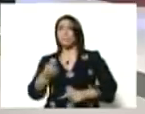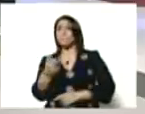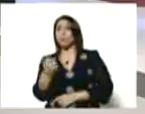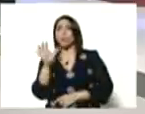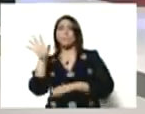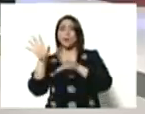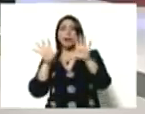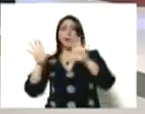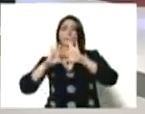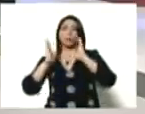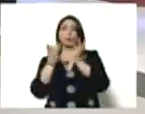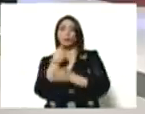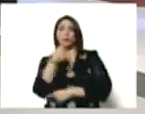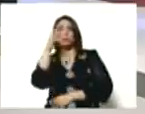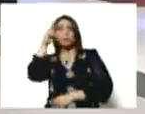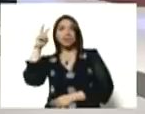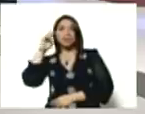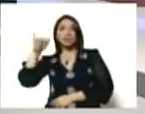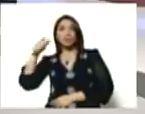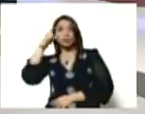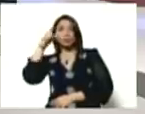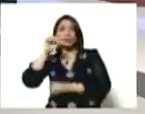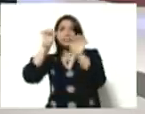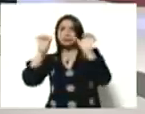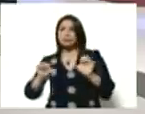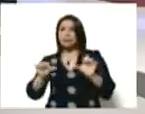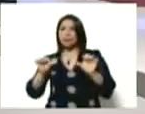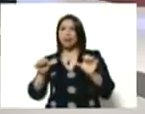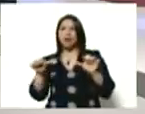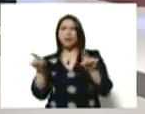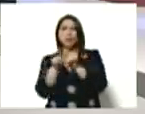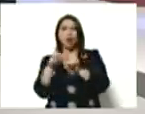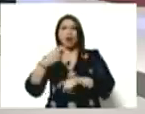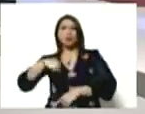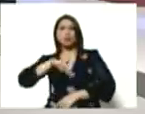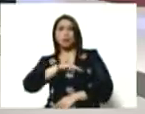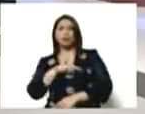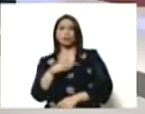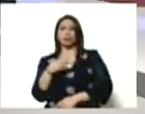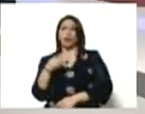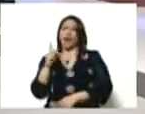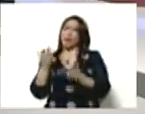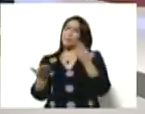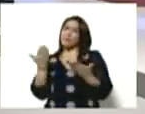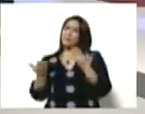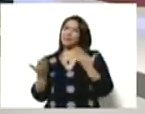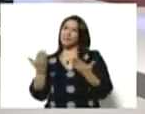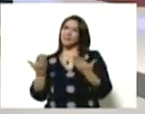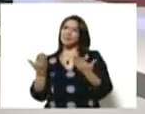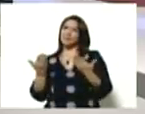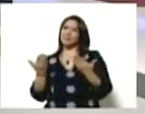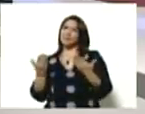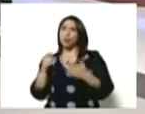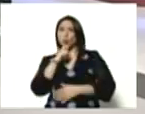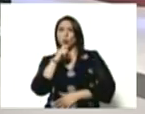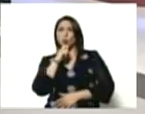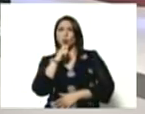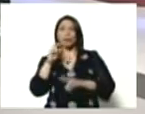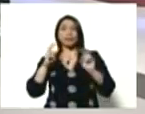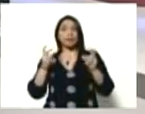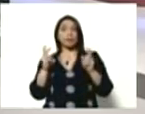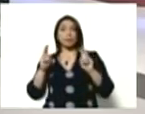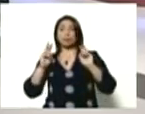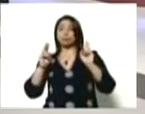mundo, lo decía el canciller Jorge Arriaza, tienen un sistema como el nuestro. A veces las comparaciones son odiosas en cualquier término. En materia electoral,